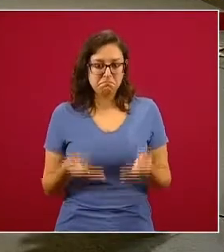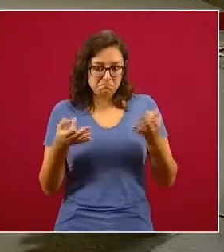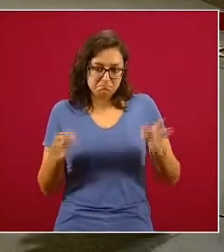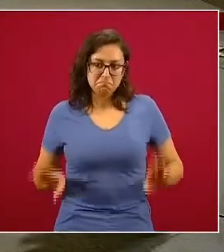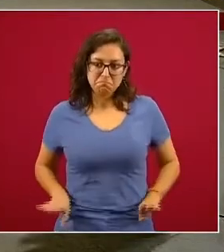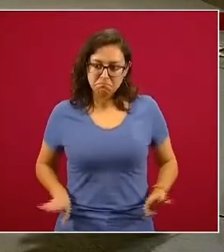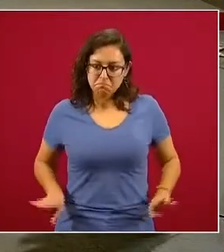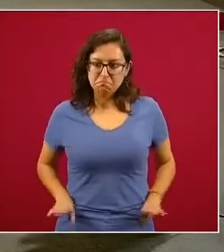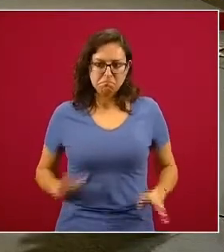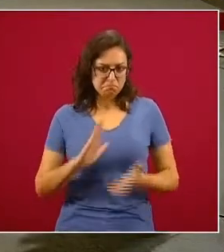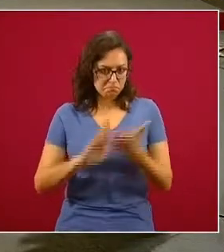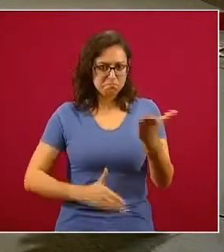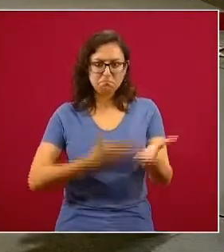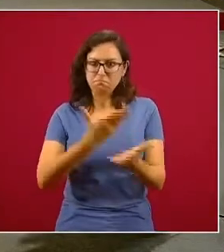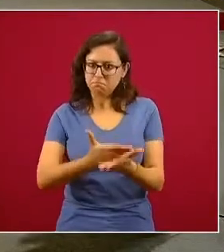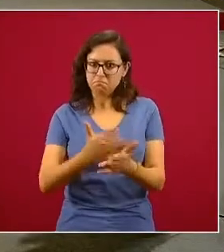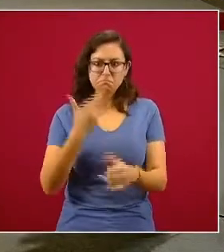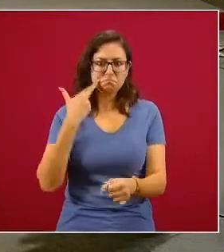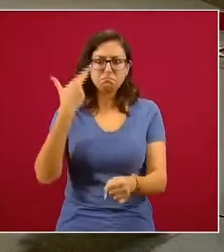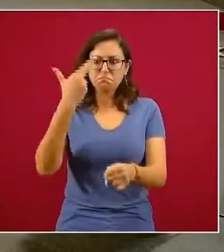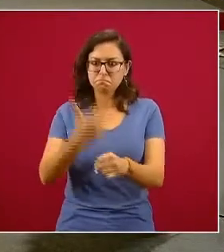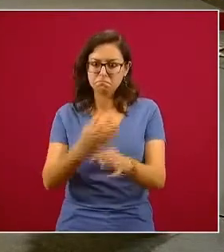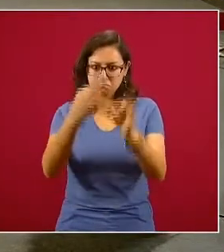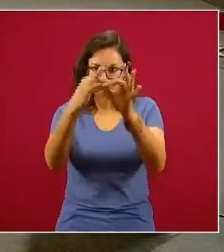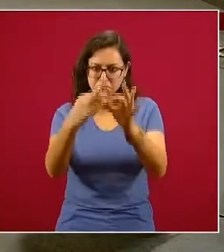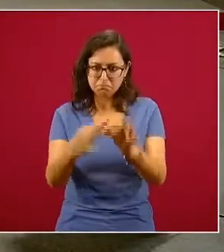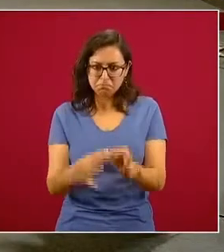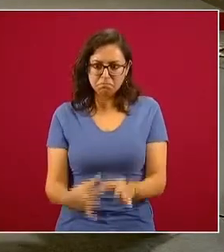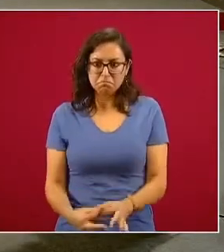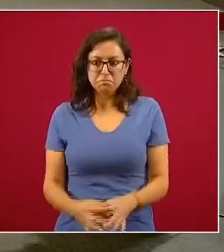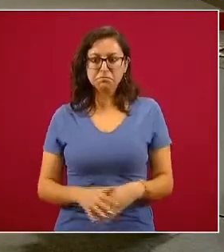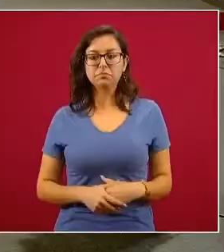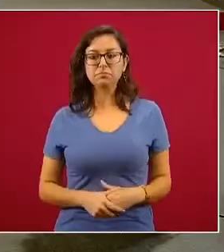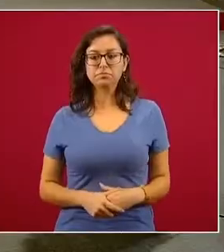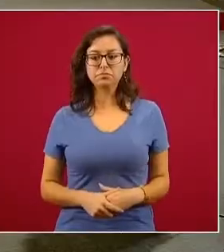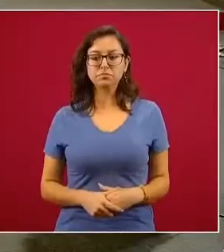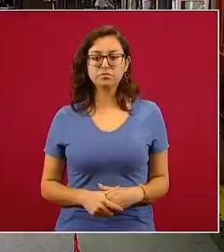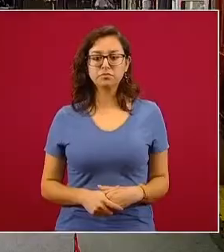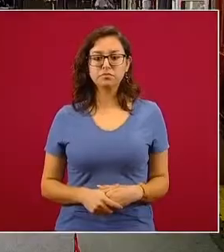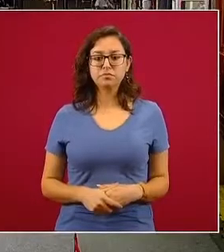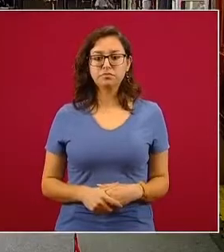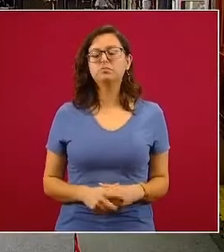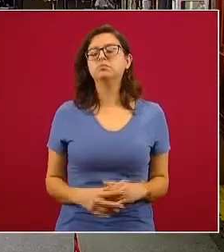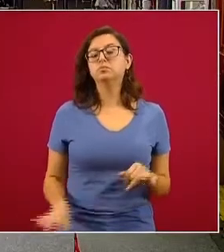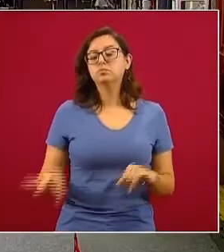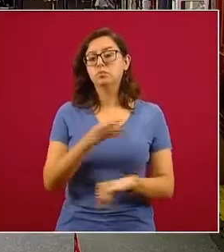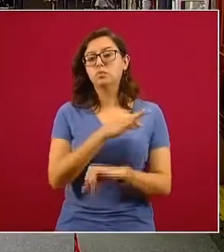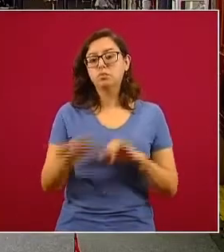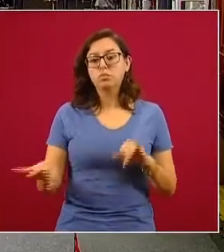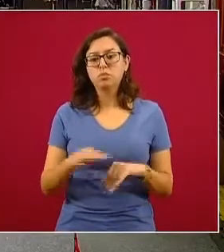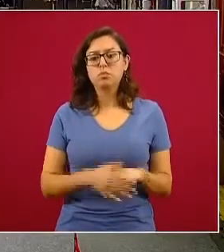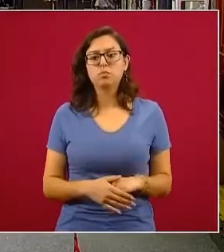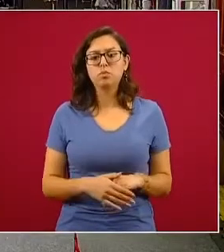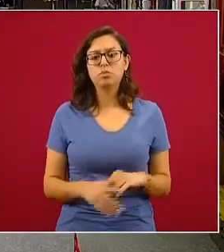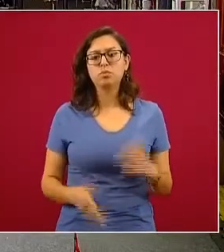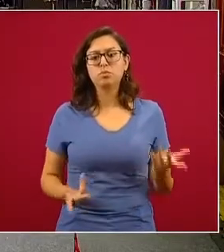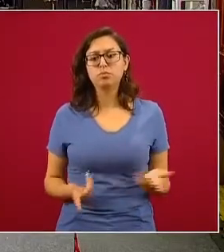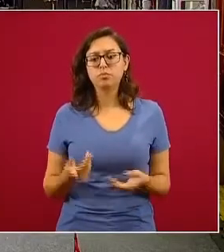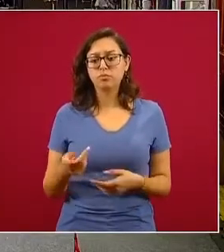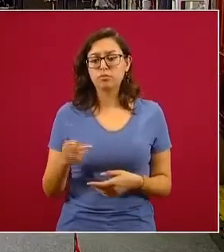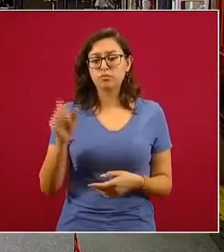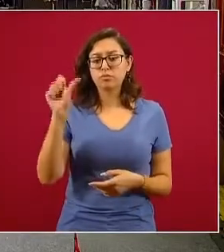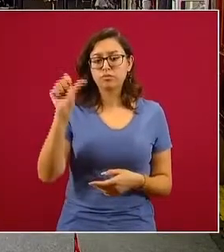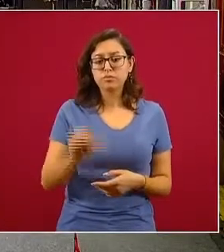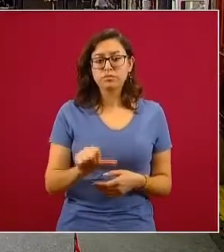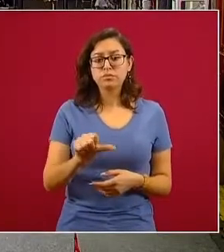tan propositiva y tan responsable sobre la salud en sus estados. Y por último, sobre el proyecto de presupuesto que hoy se envía a